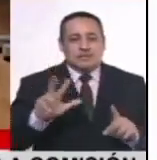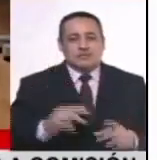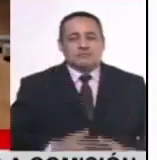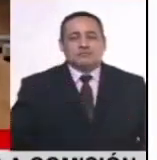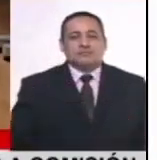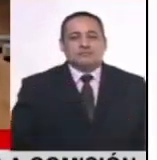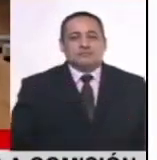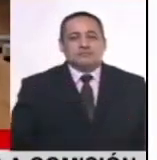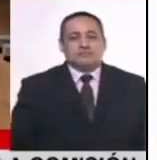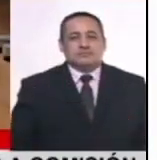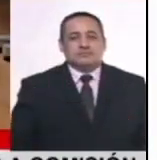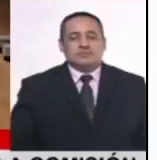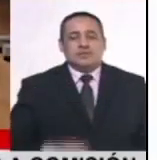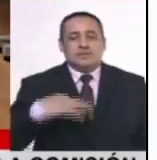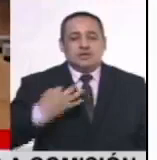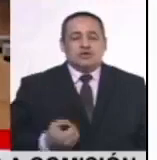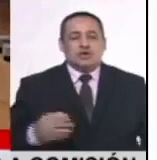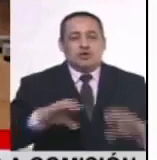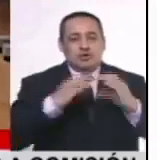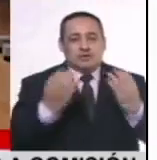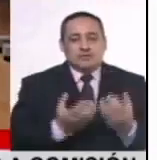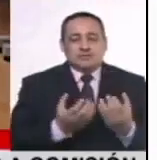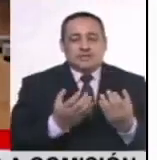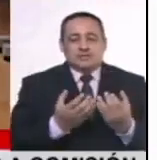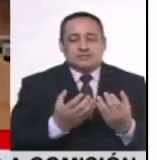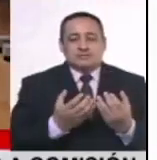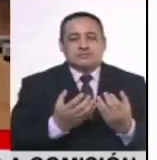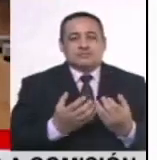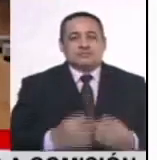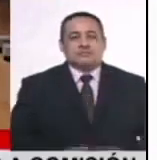2022-2023. Señores congresistas,